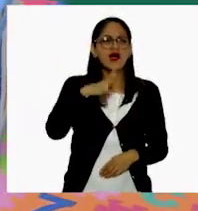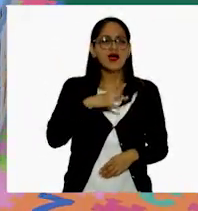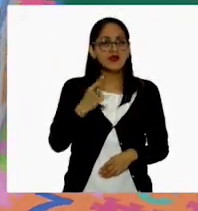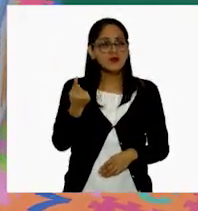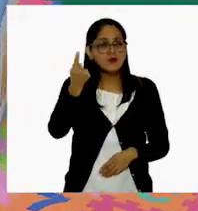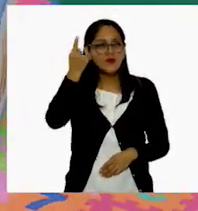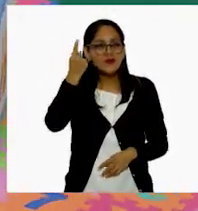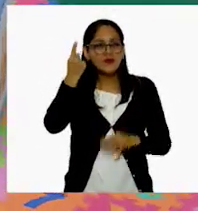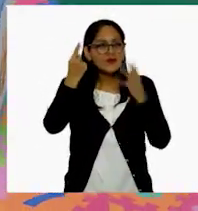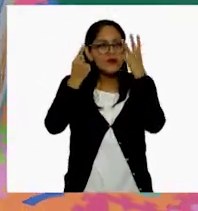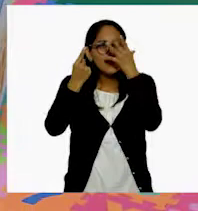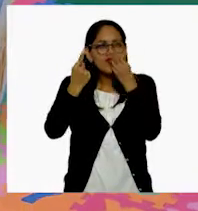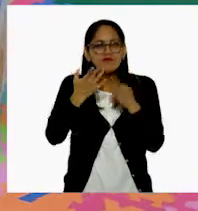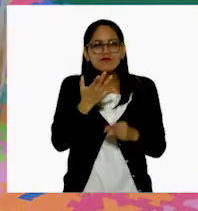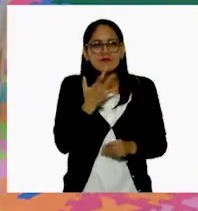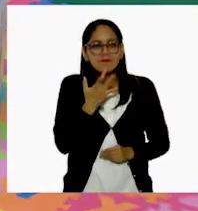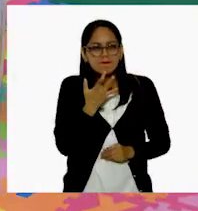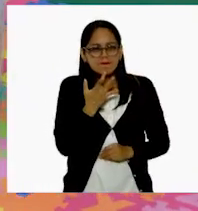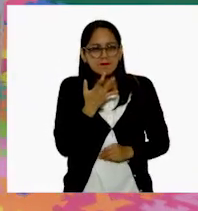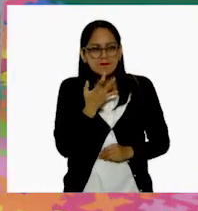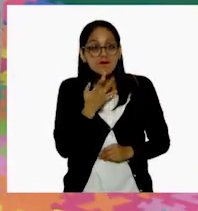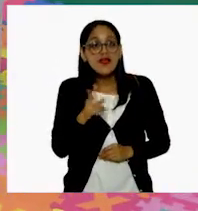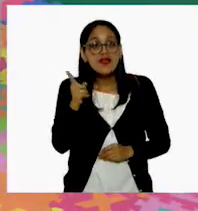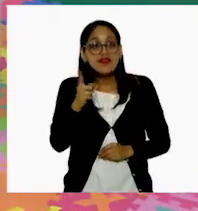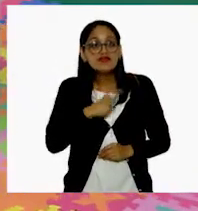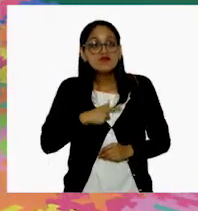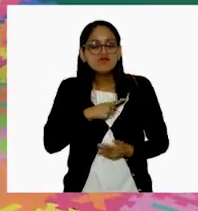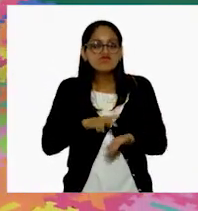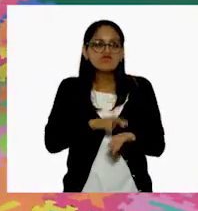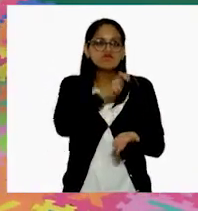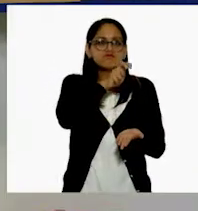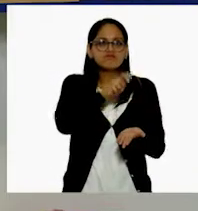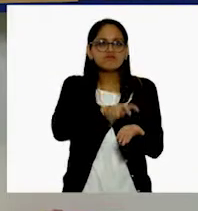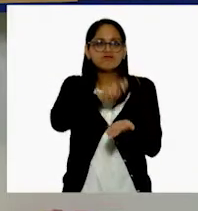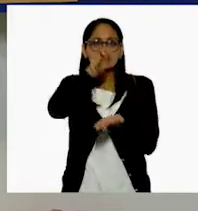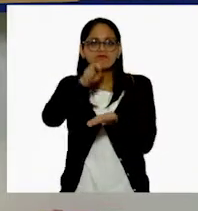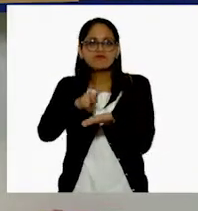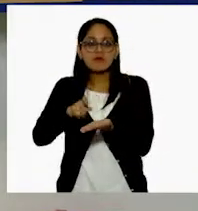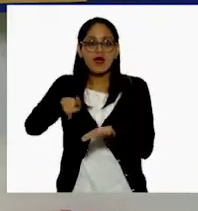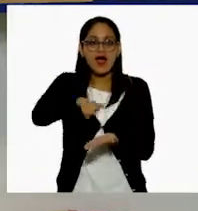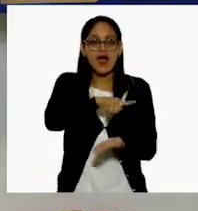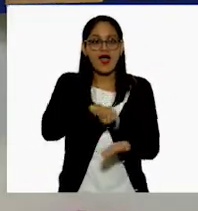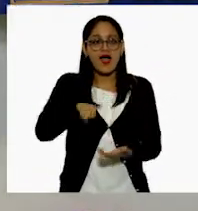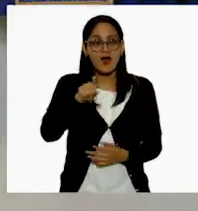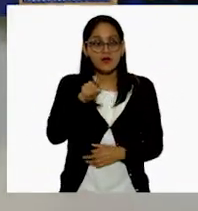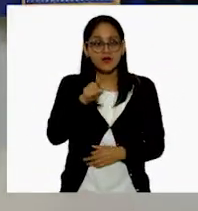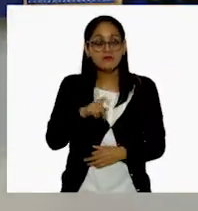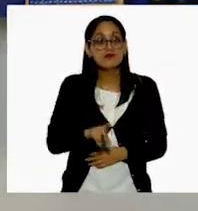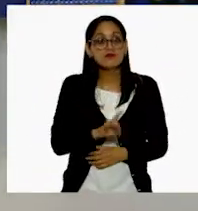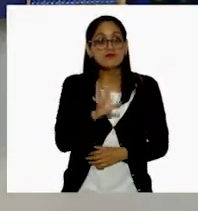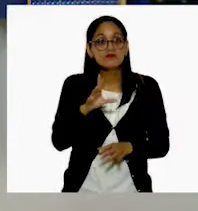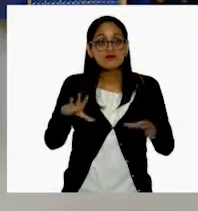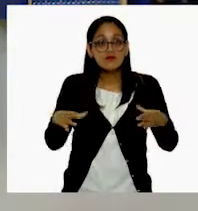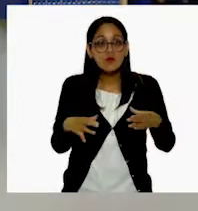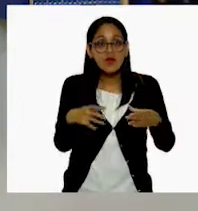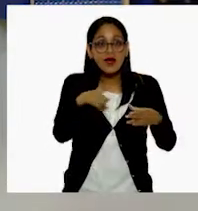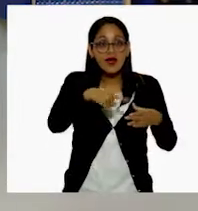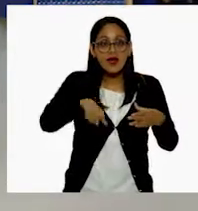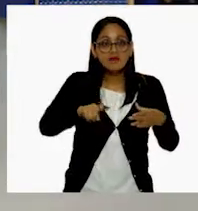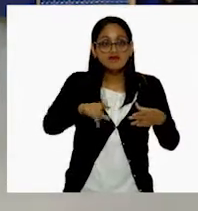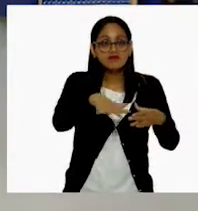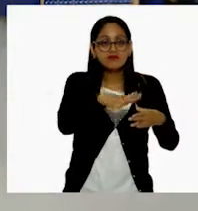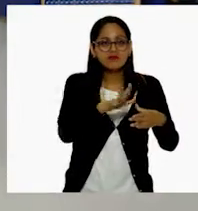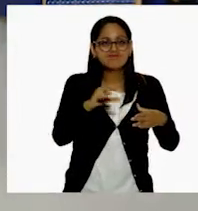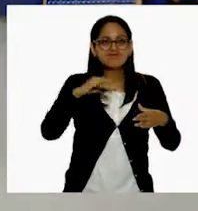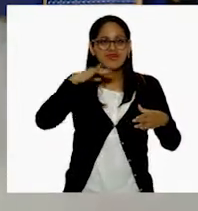hermoso sapo. A él le gustaba brincar de un lado a otro por el charco, pero un día el charco empezó a tener